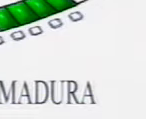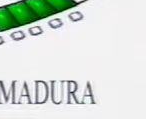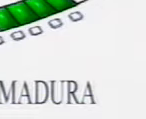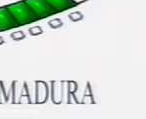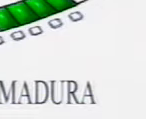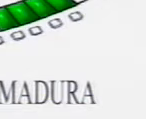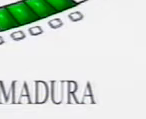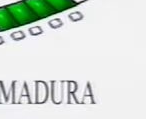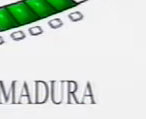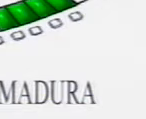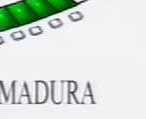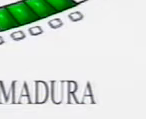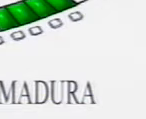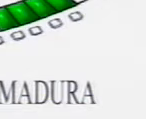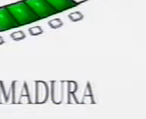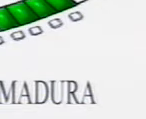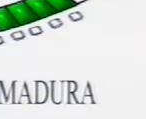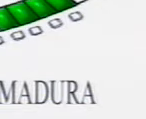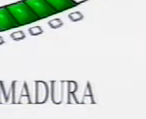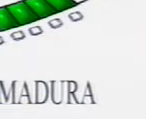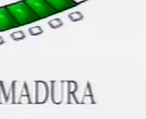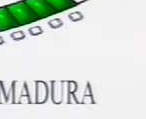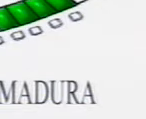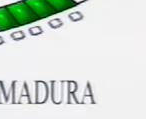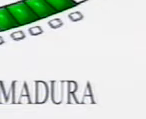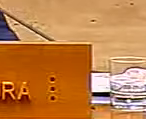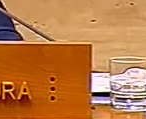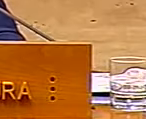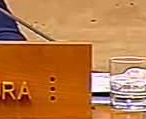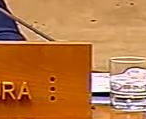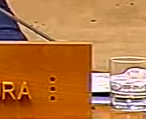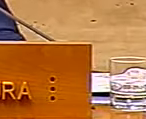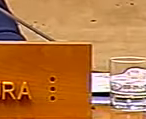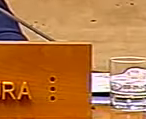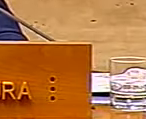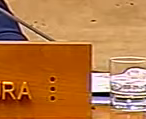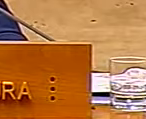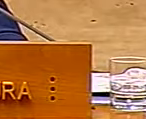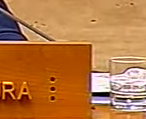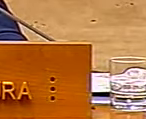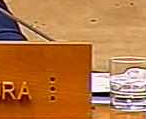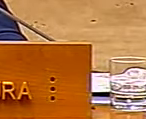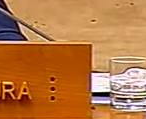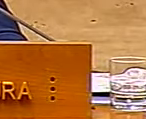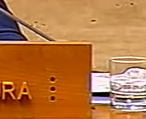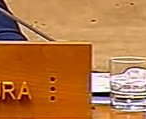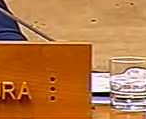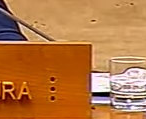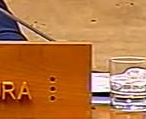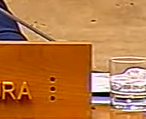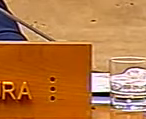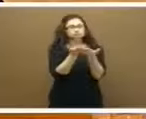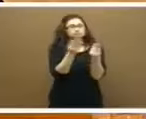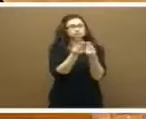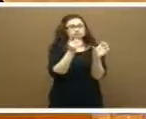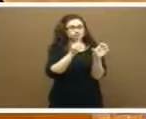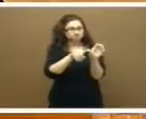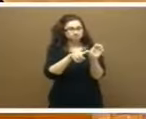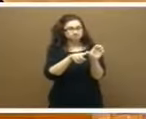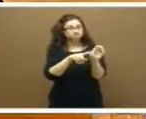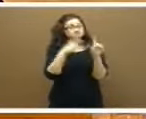la propuesta de impulso. La segunda de las propuestas de impulso, señoría, ante el Pleno, la número 146. Instando a la Junta de Extremadura